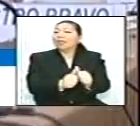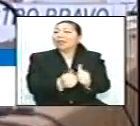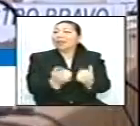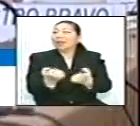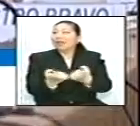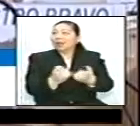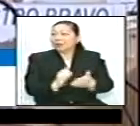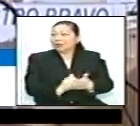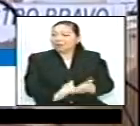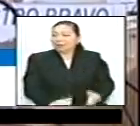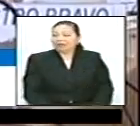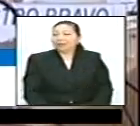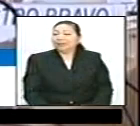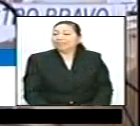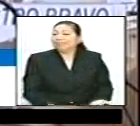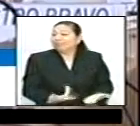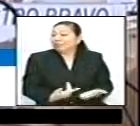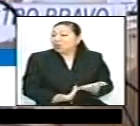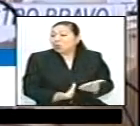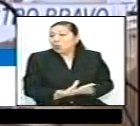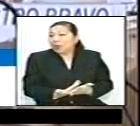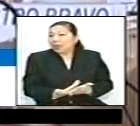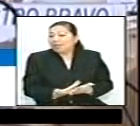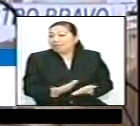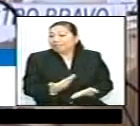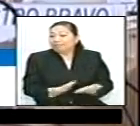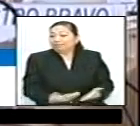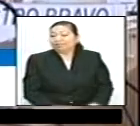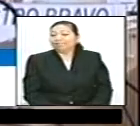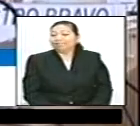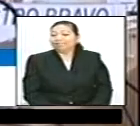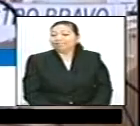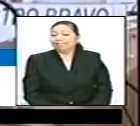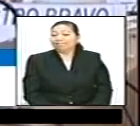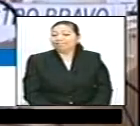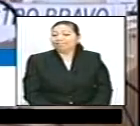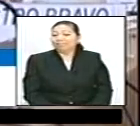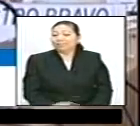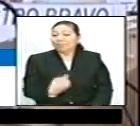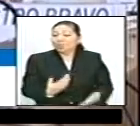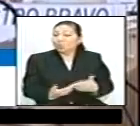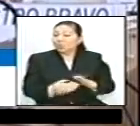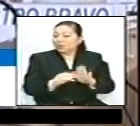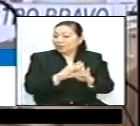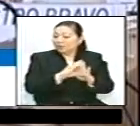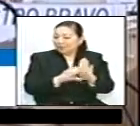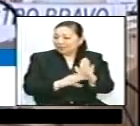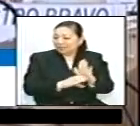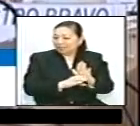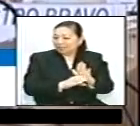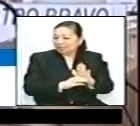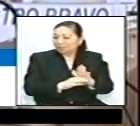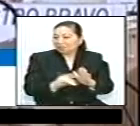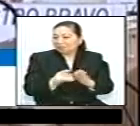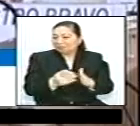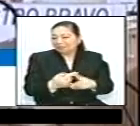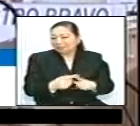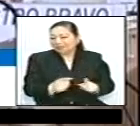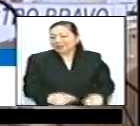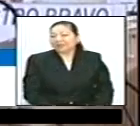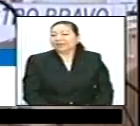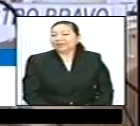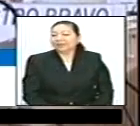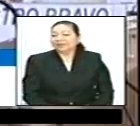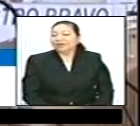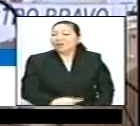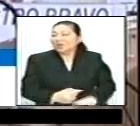cierto? Entonces, ese nuevo ¿ah? Primero, nueva constitución, lo cual nos tiraría al suelo un